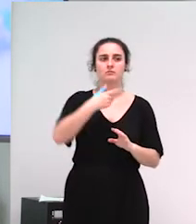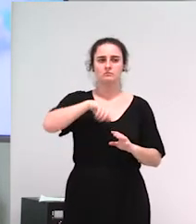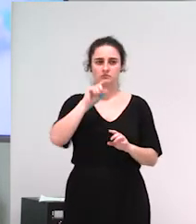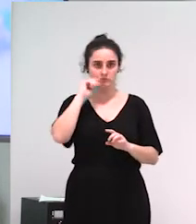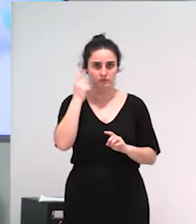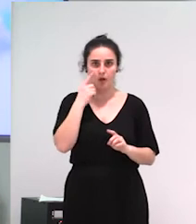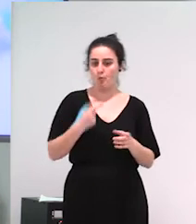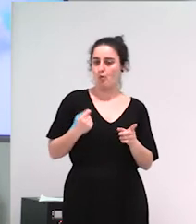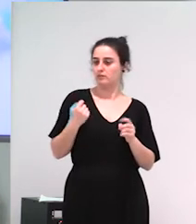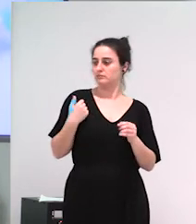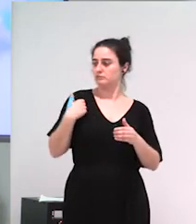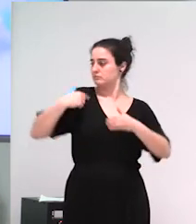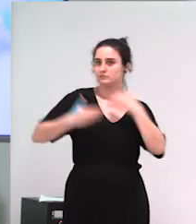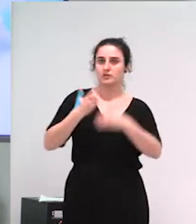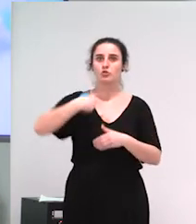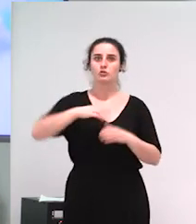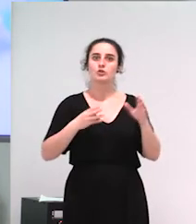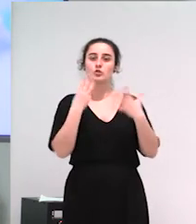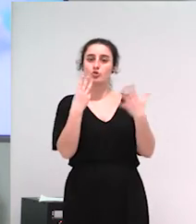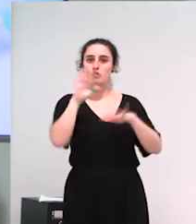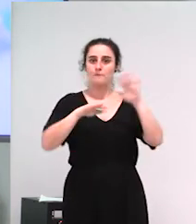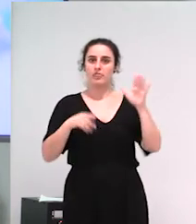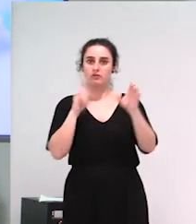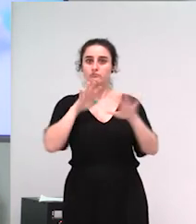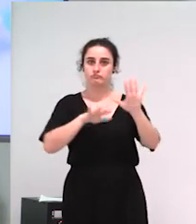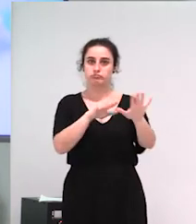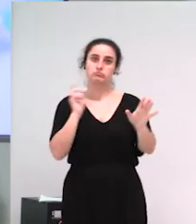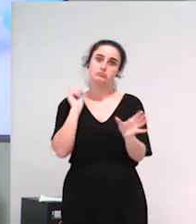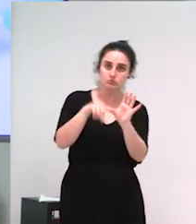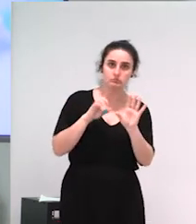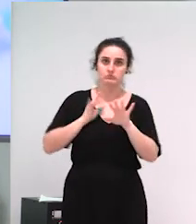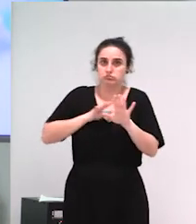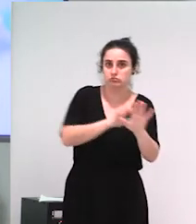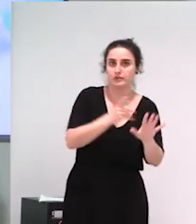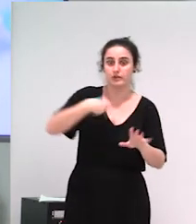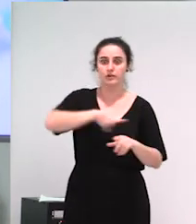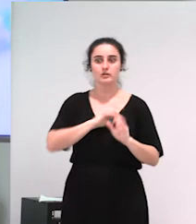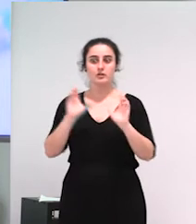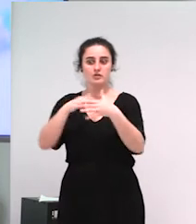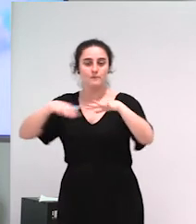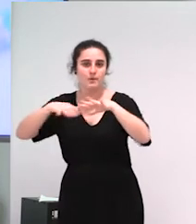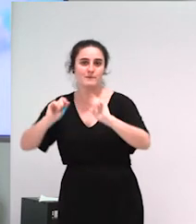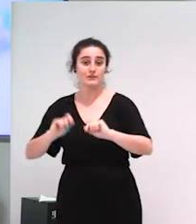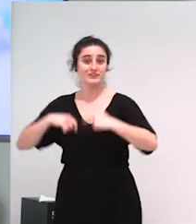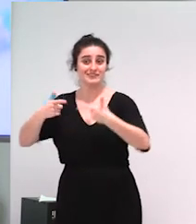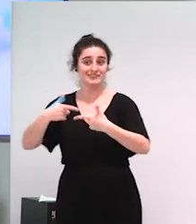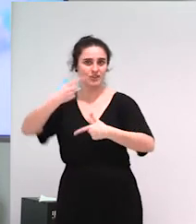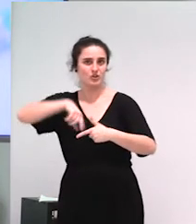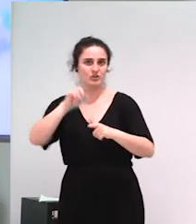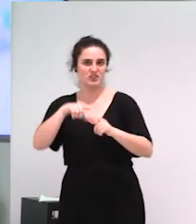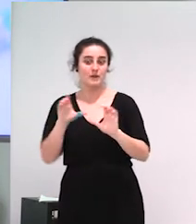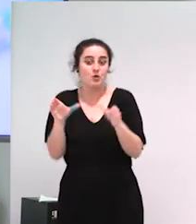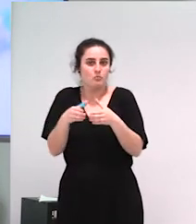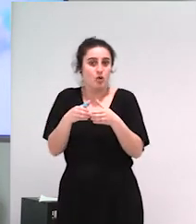salió solo ir a la manifestación del 8 de marzo. Y desde los movimientos climáticos que estábamos creciendo en la ciudad de Barcelona, hicimos un bloque ecofeminista para